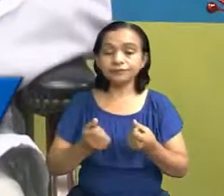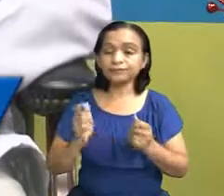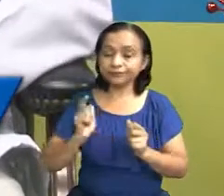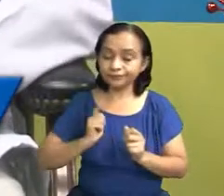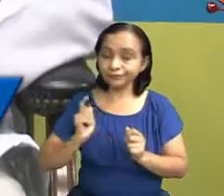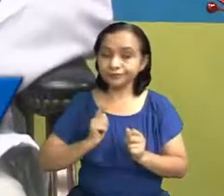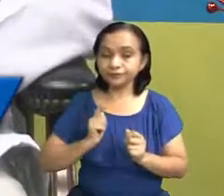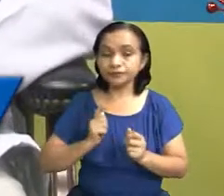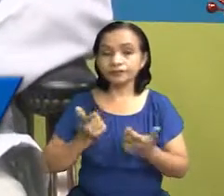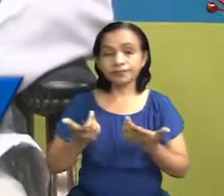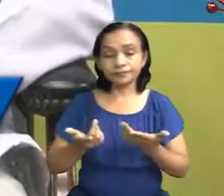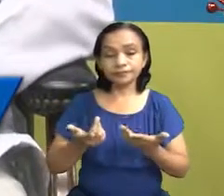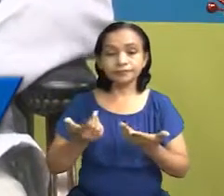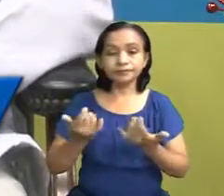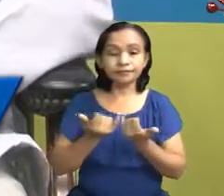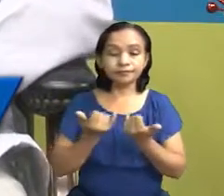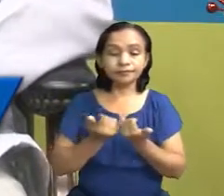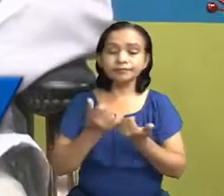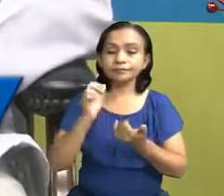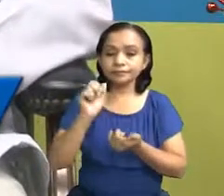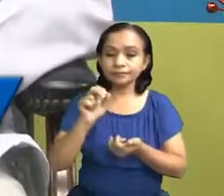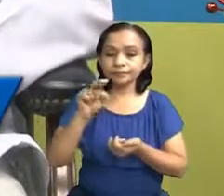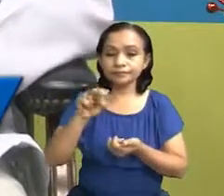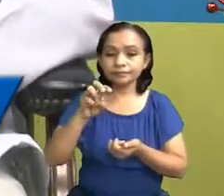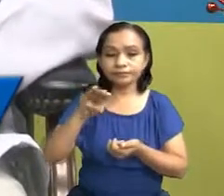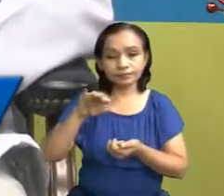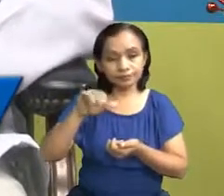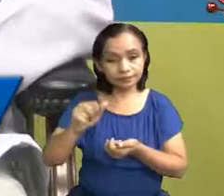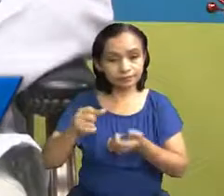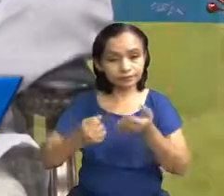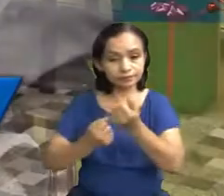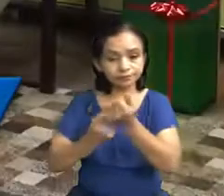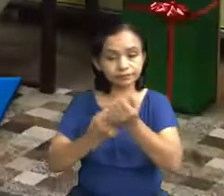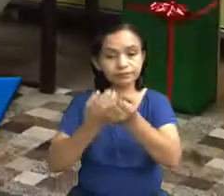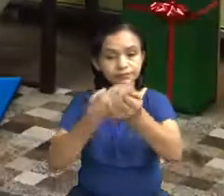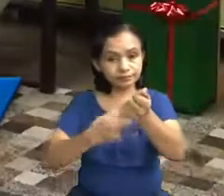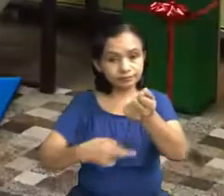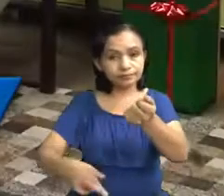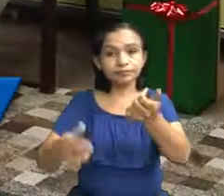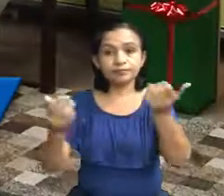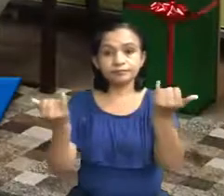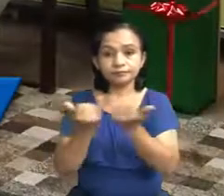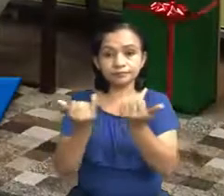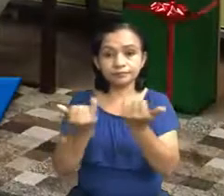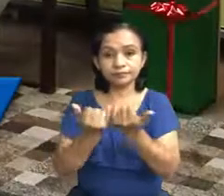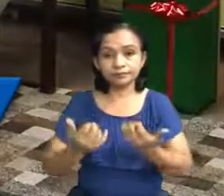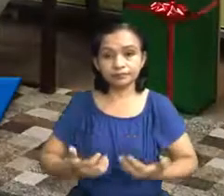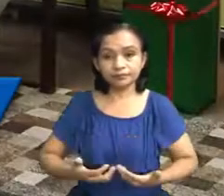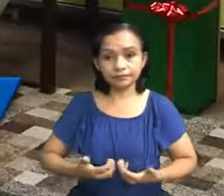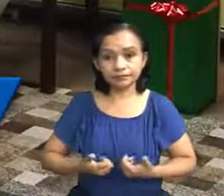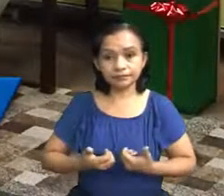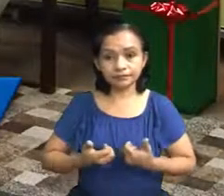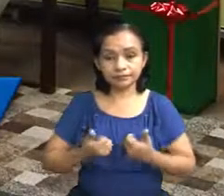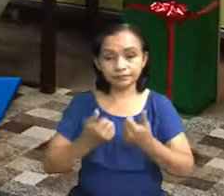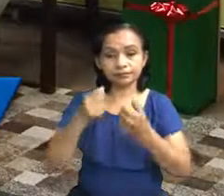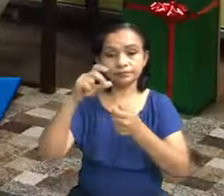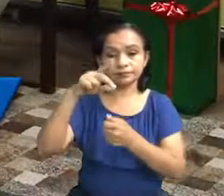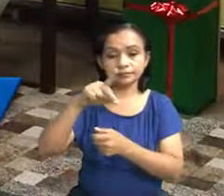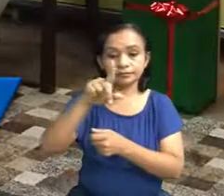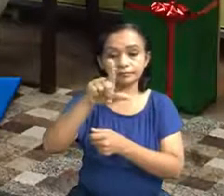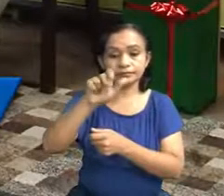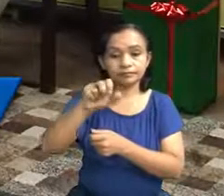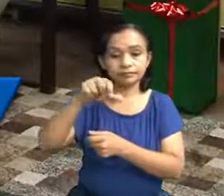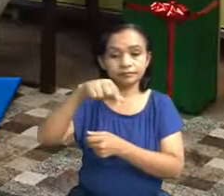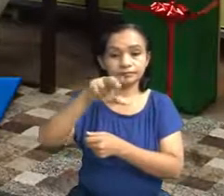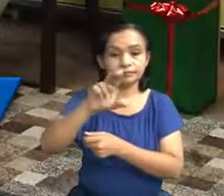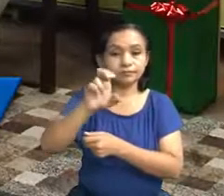quimioterapia, tienen anemia también, ¿verdad? Hay que darle soporte transfusional. Además de que el cáncer requiere concentrados de plaquetas también, porque las